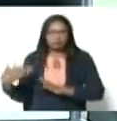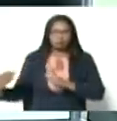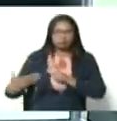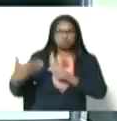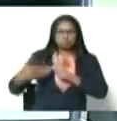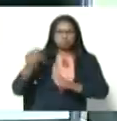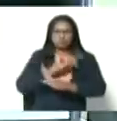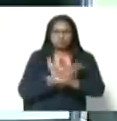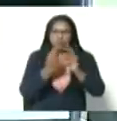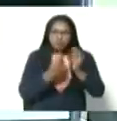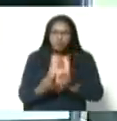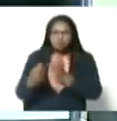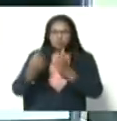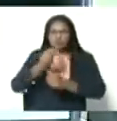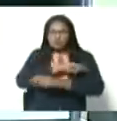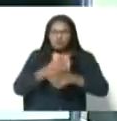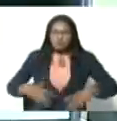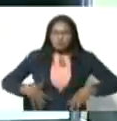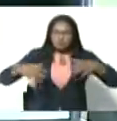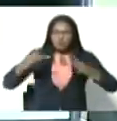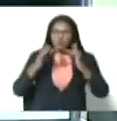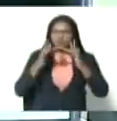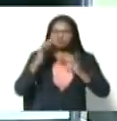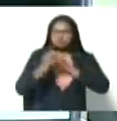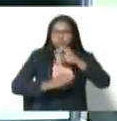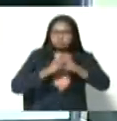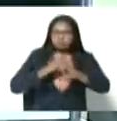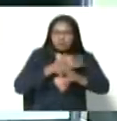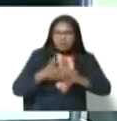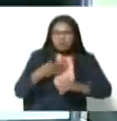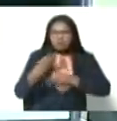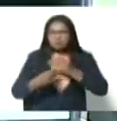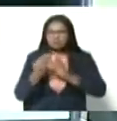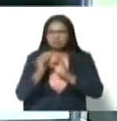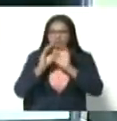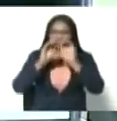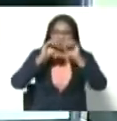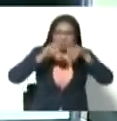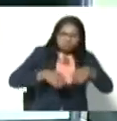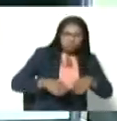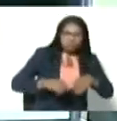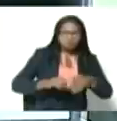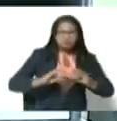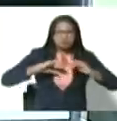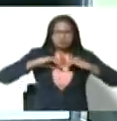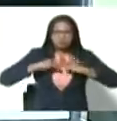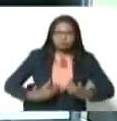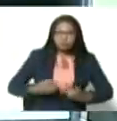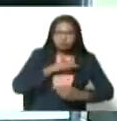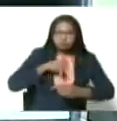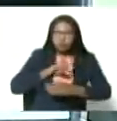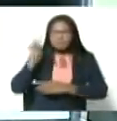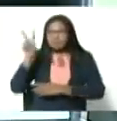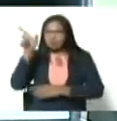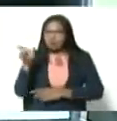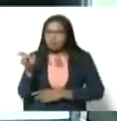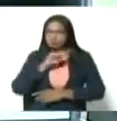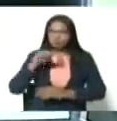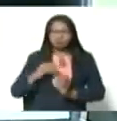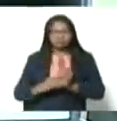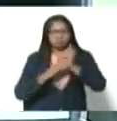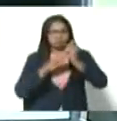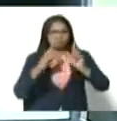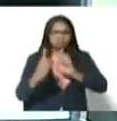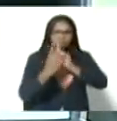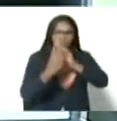poder económico y con muchos contactos internacionales han tratado de doblegar el espíritu indomable del pueblo venezolano, pero siguiendo el ejemplo que usted